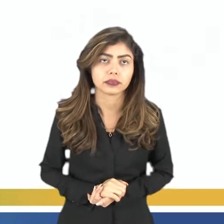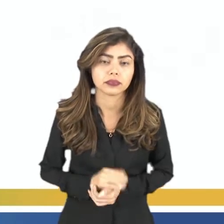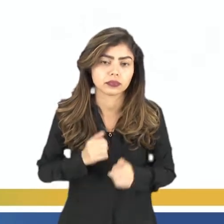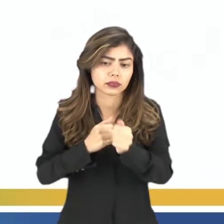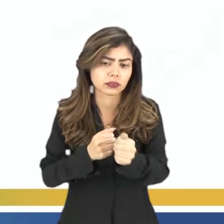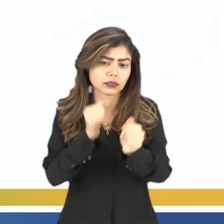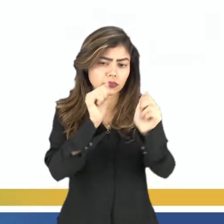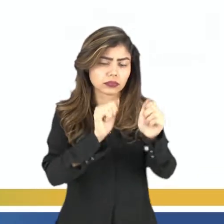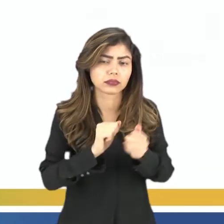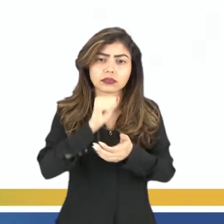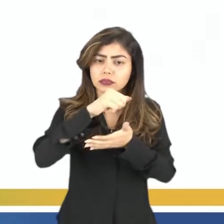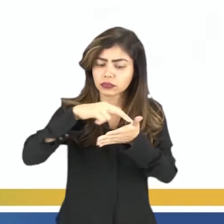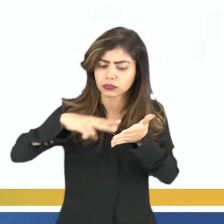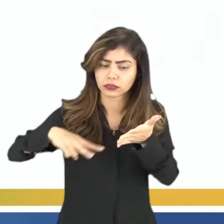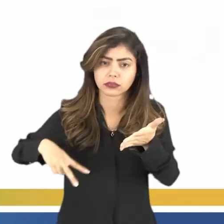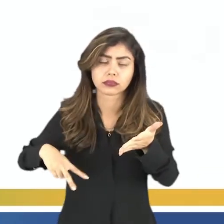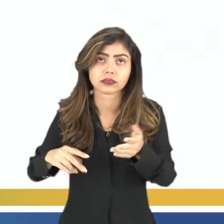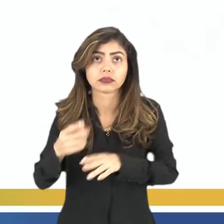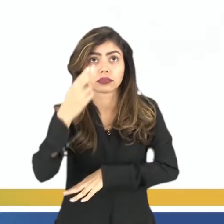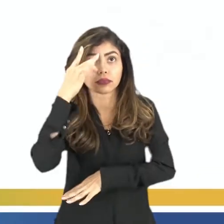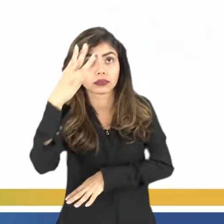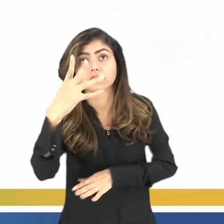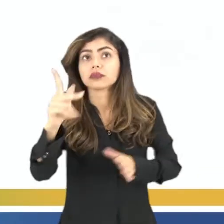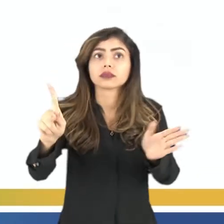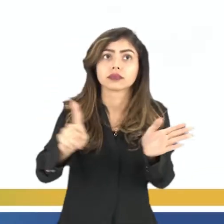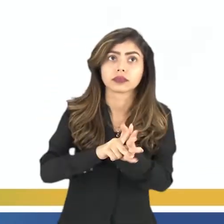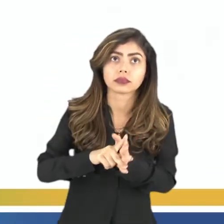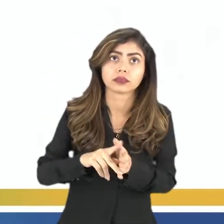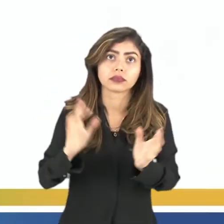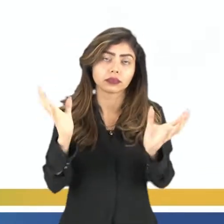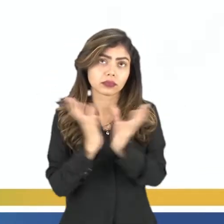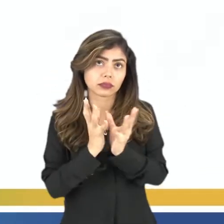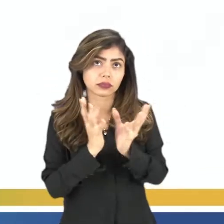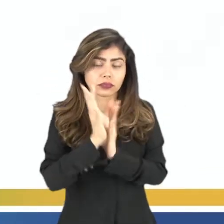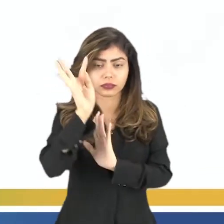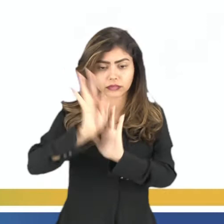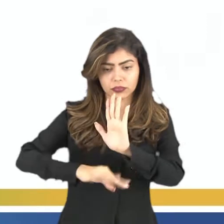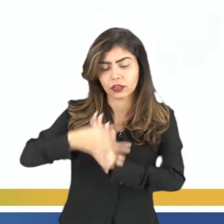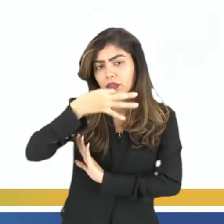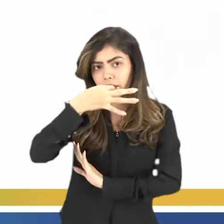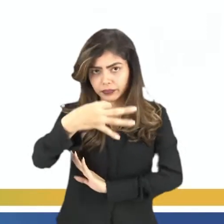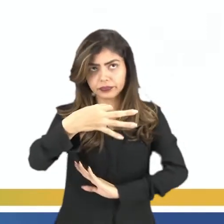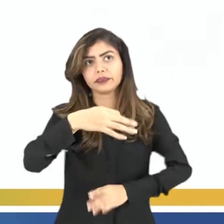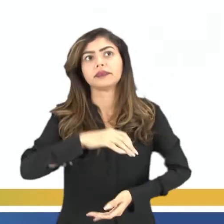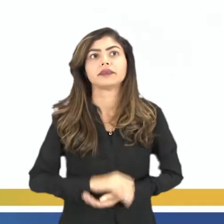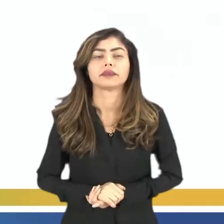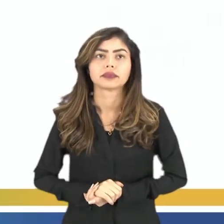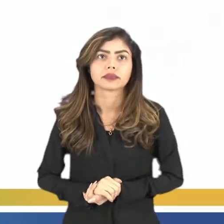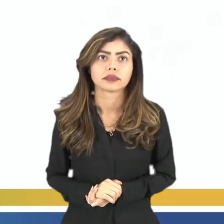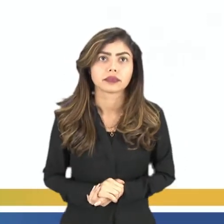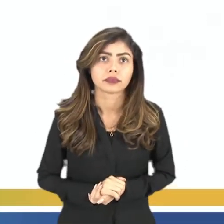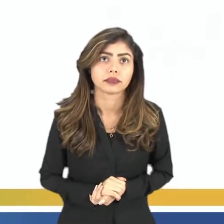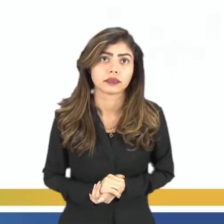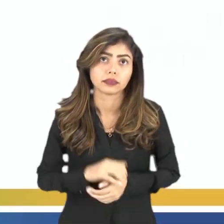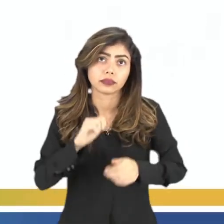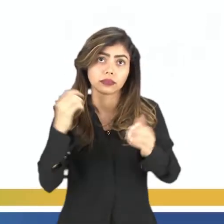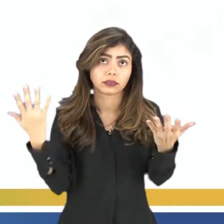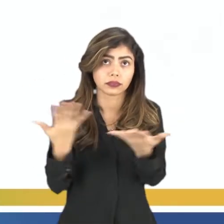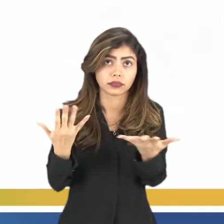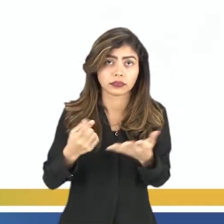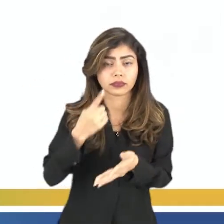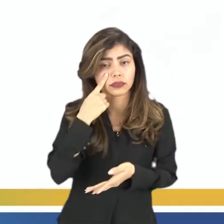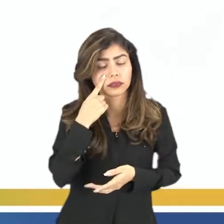Acompañen la lectura. Reflexión sobre el papel de las conjunciones en el texto de opinión. En la clase de